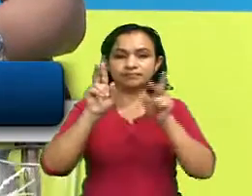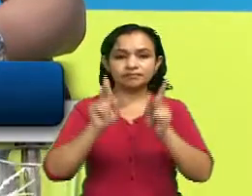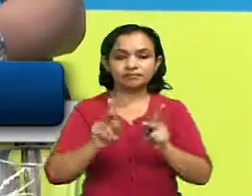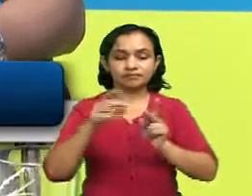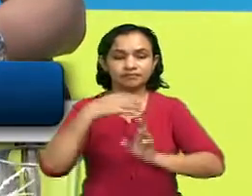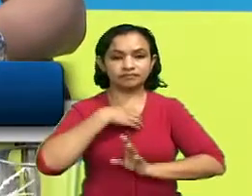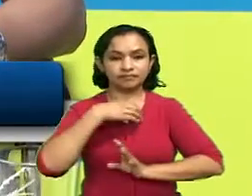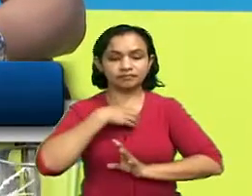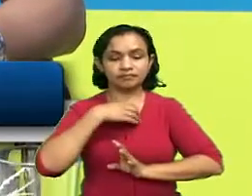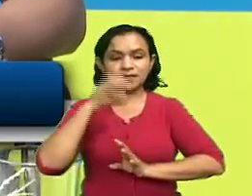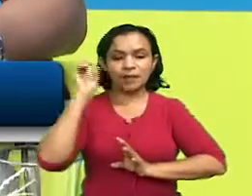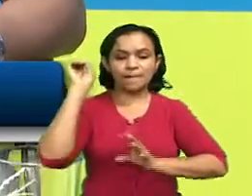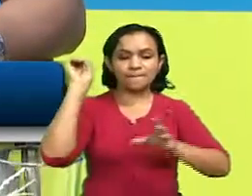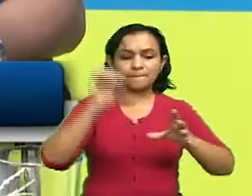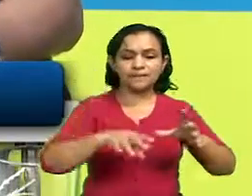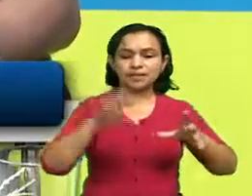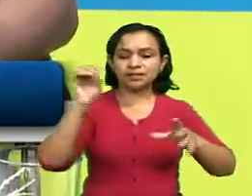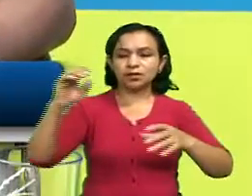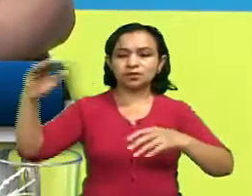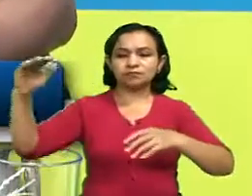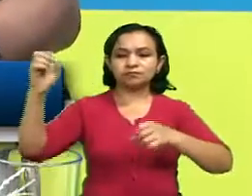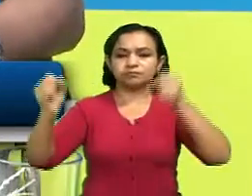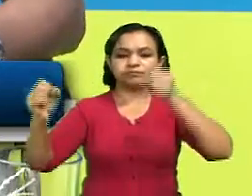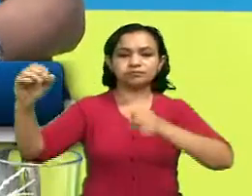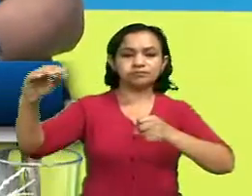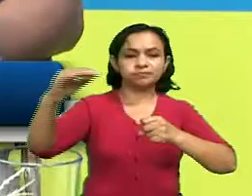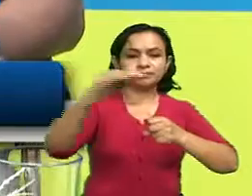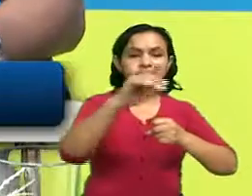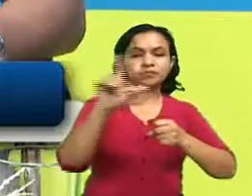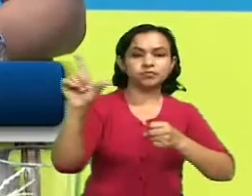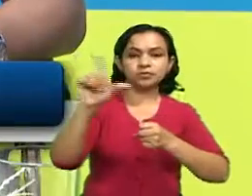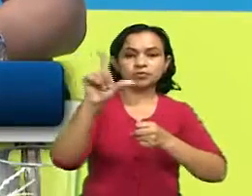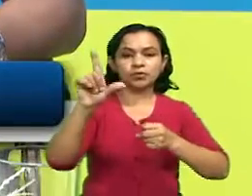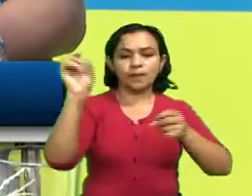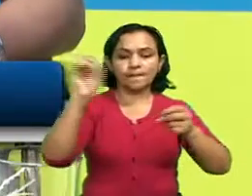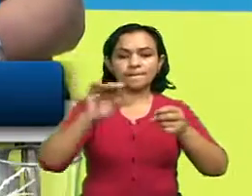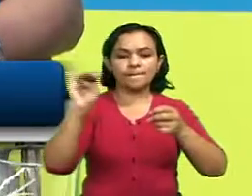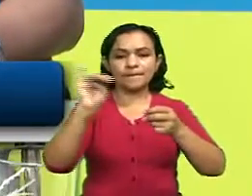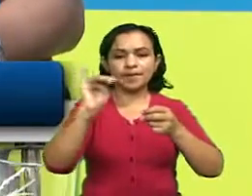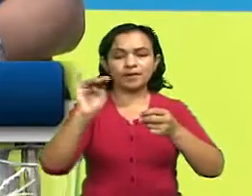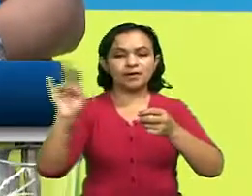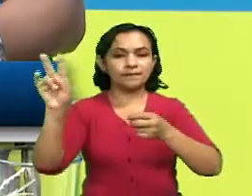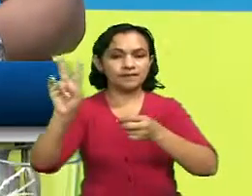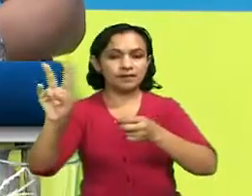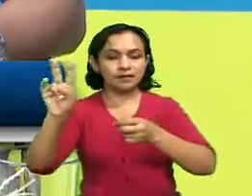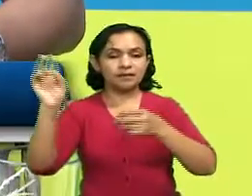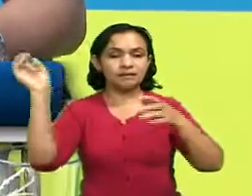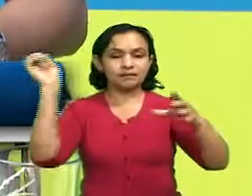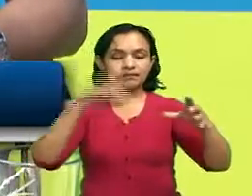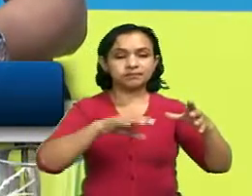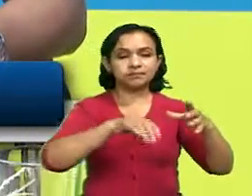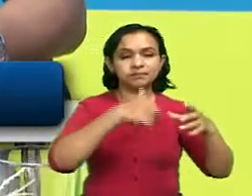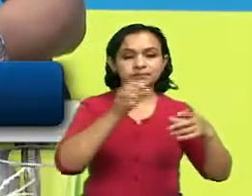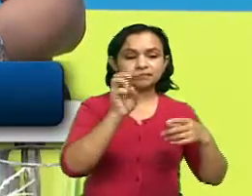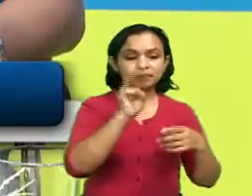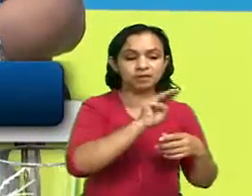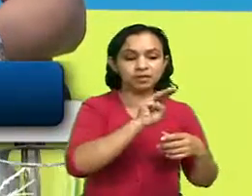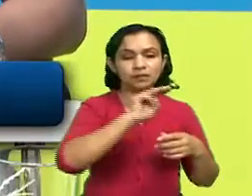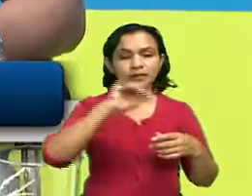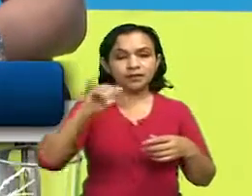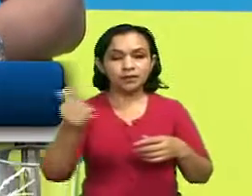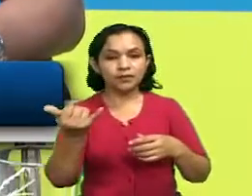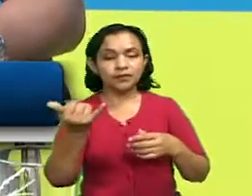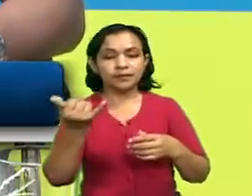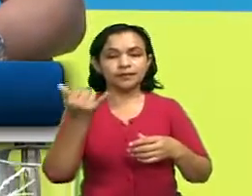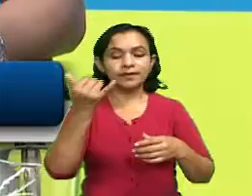que la basura, por ejemplo, pasa en algunos lugares los lunes, los miércoles, los viernes, en otros lugares pasa los martes, los